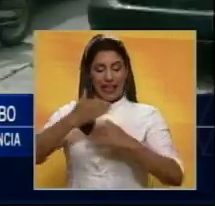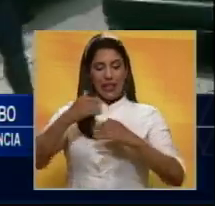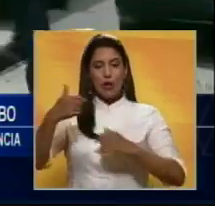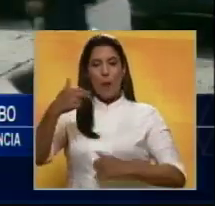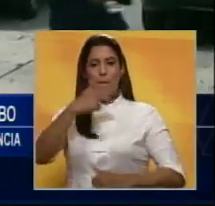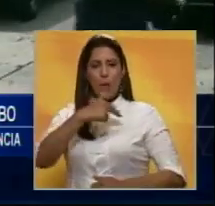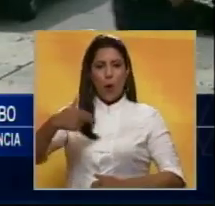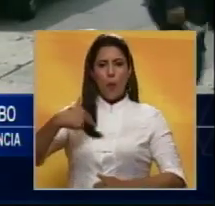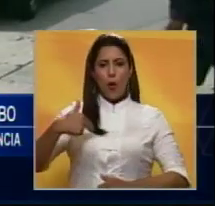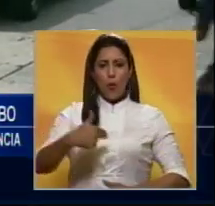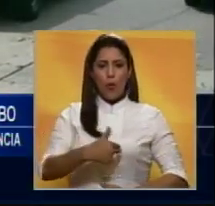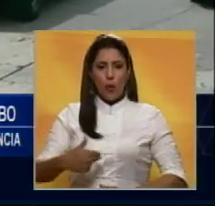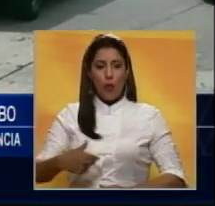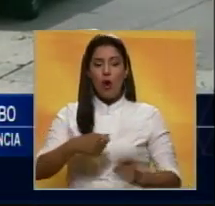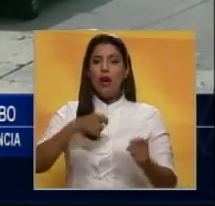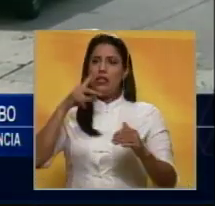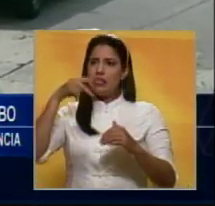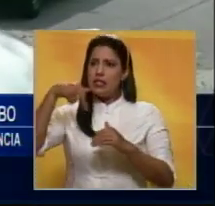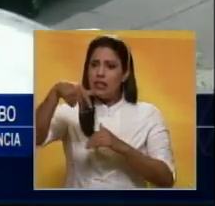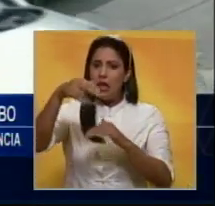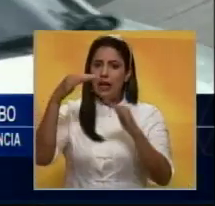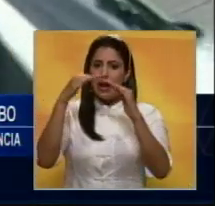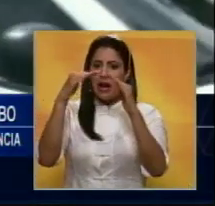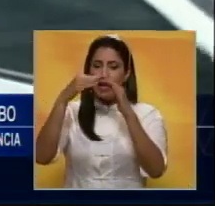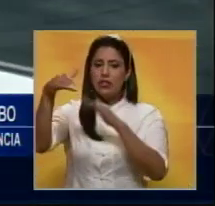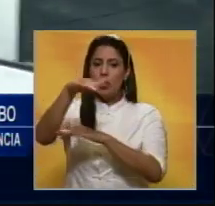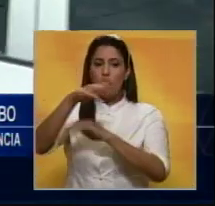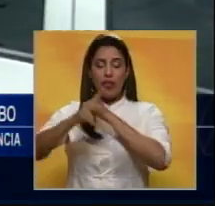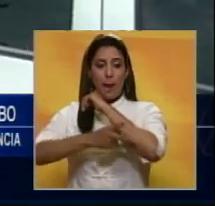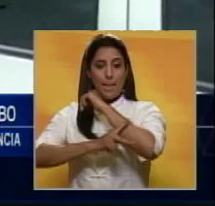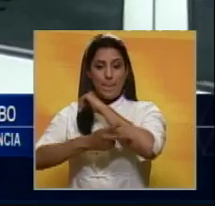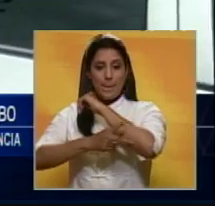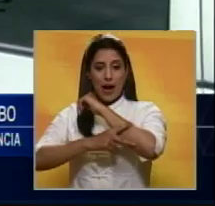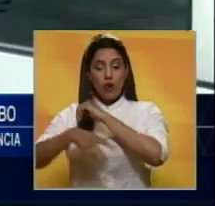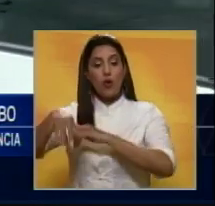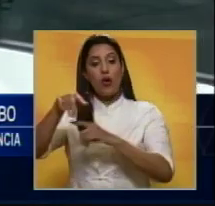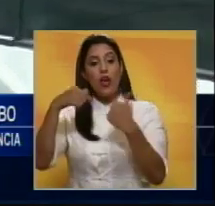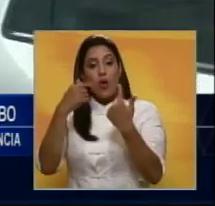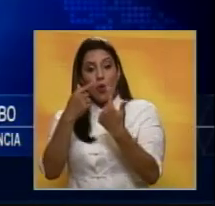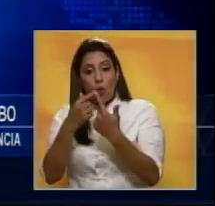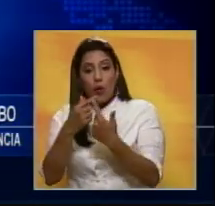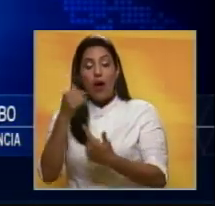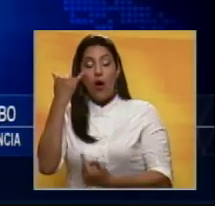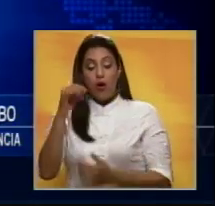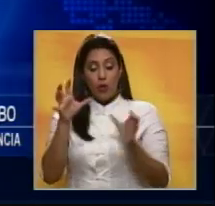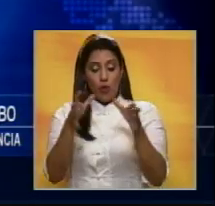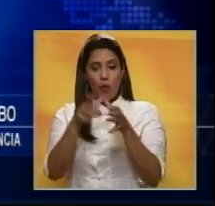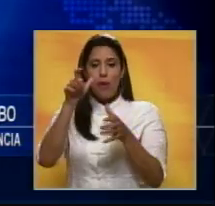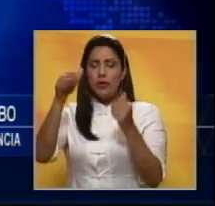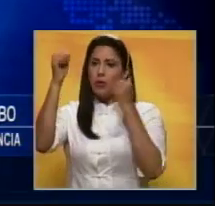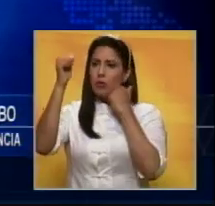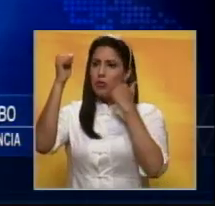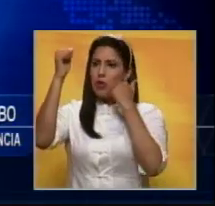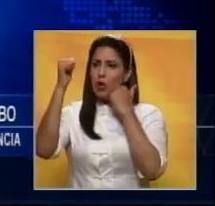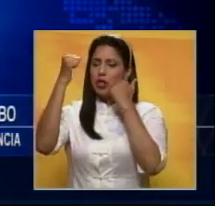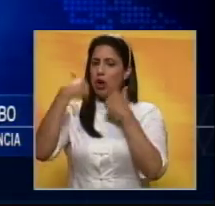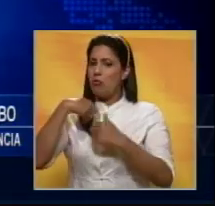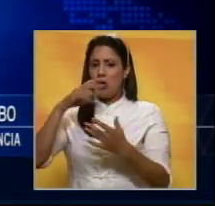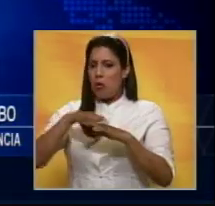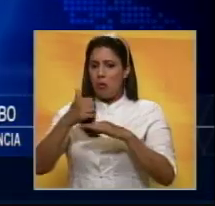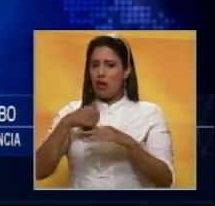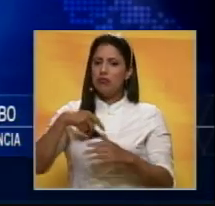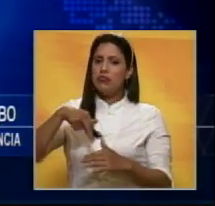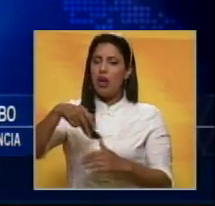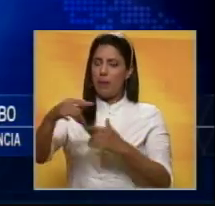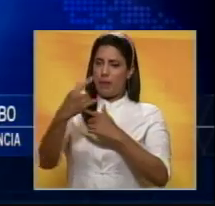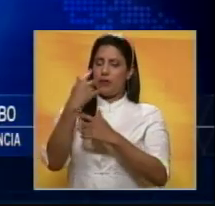por varios disparos cuando salía de su residencia ubicada en la parroquia Miguel Peña, mientras un grupo de personas se encontraba manifestando en las